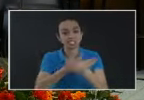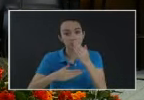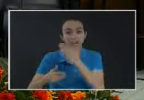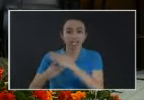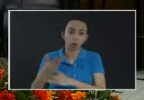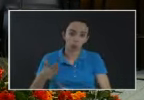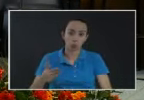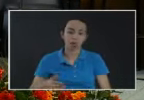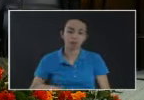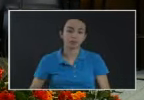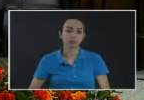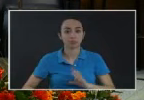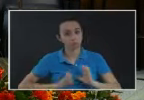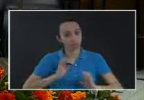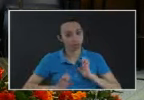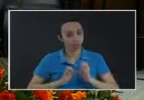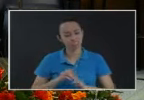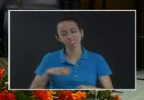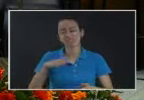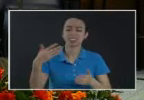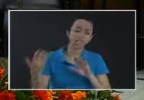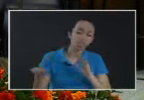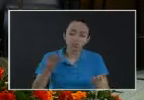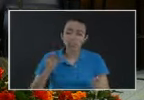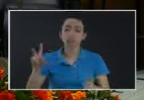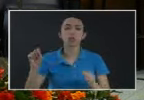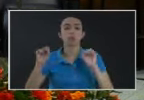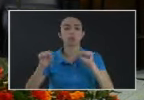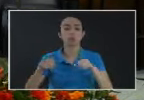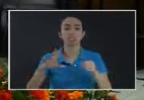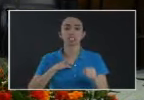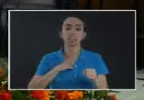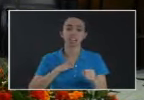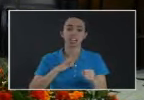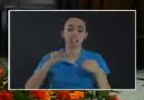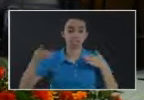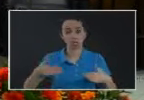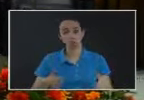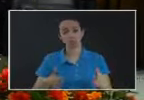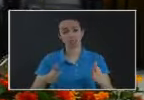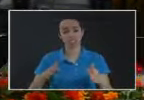Porque tal vez no has podido tener familia. Y te sientes